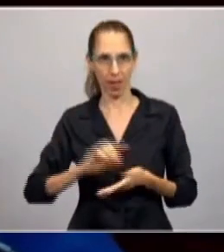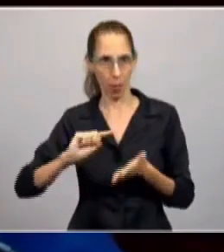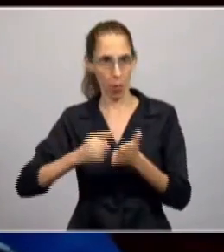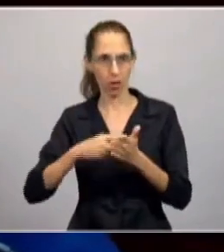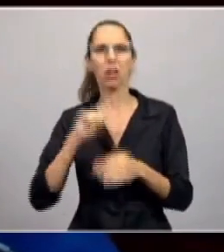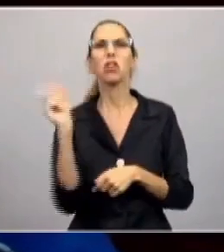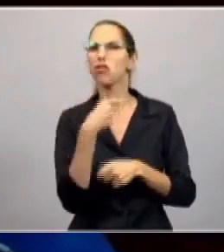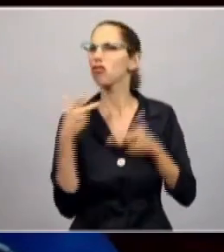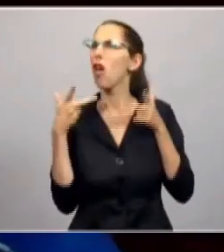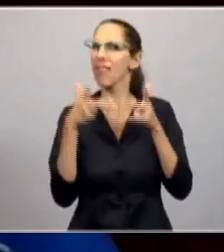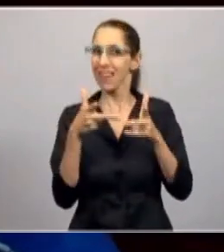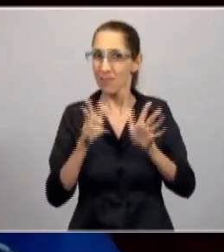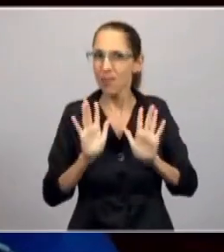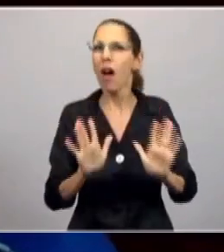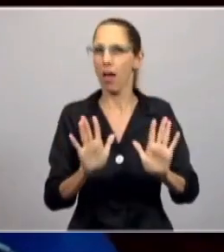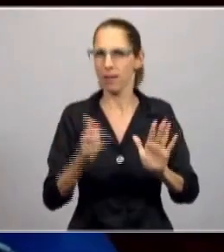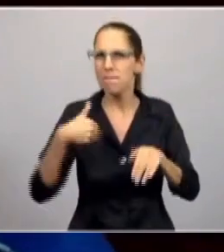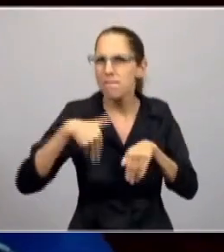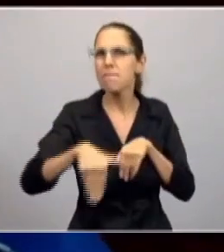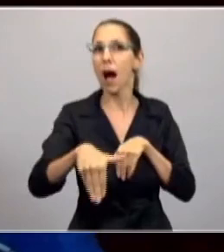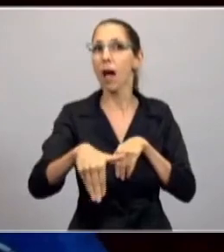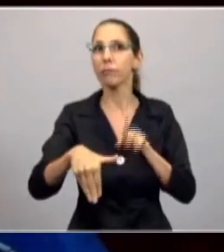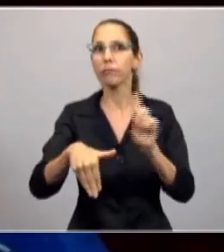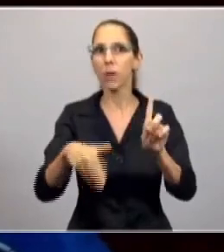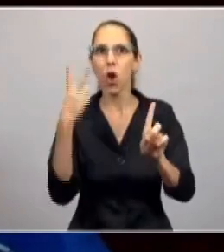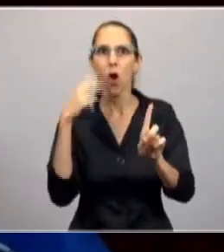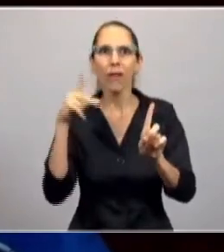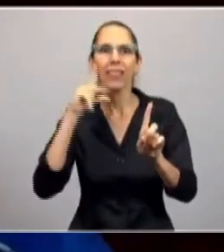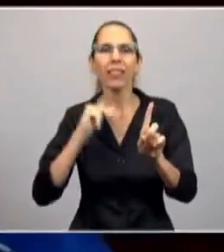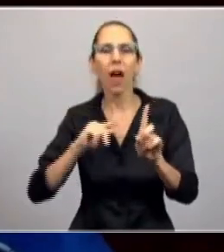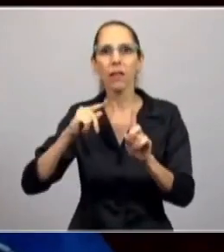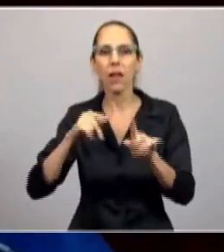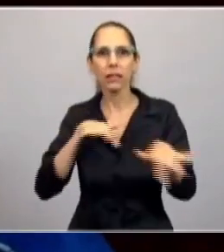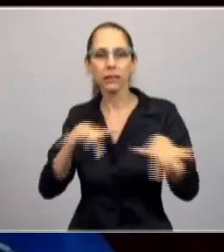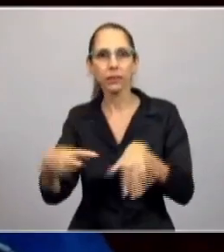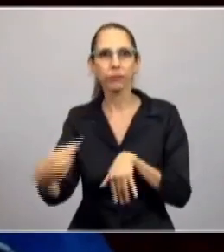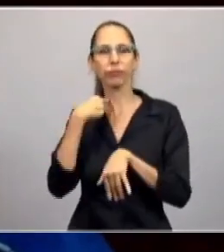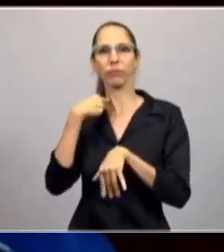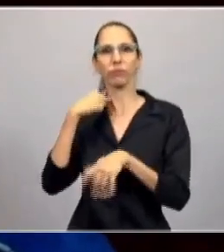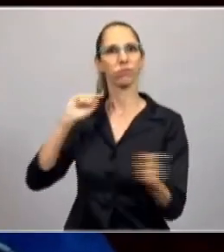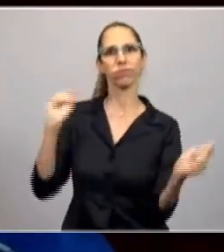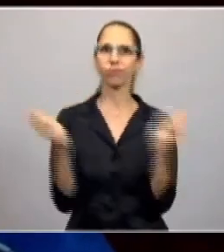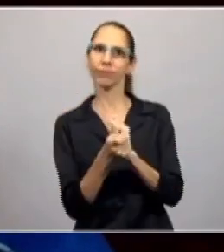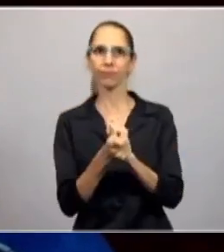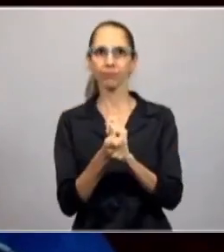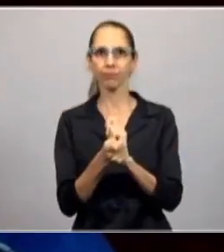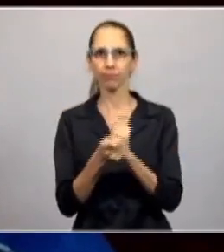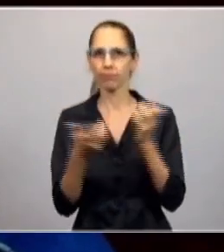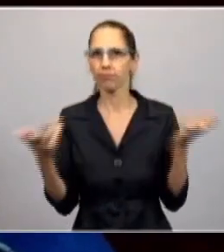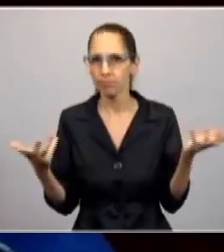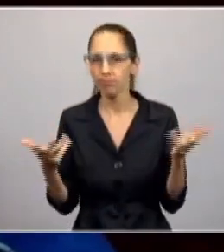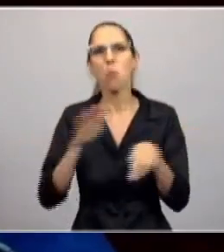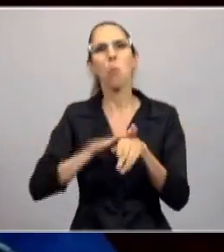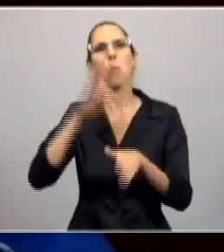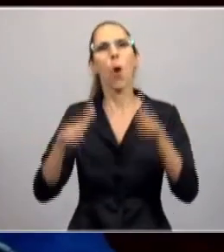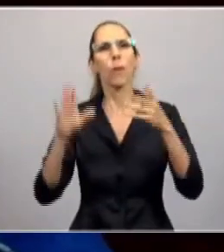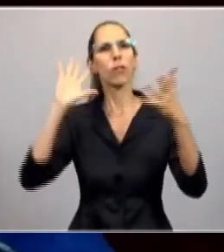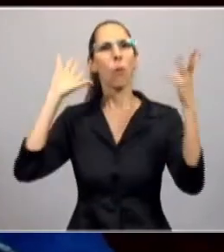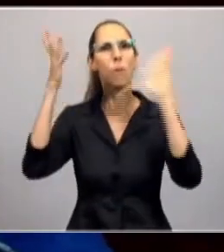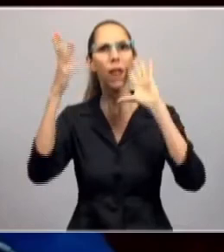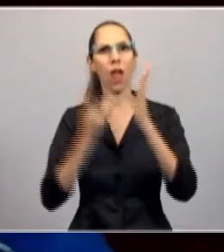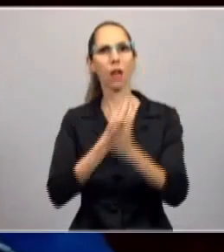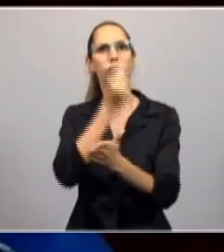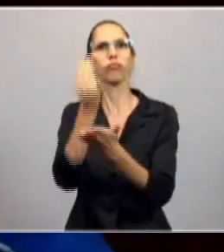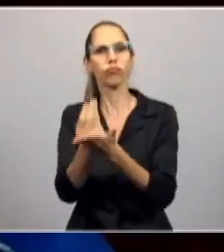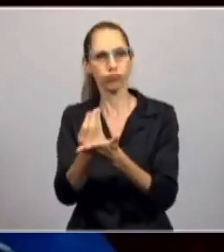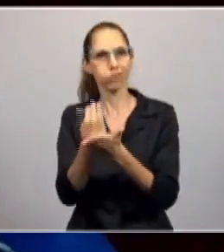comprometimos, pero en menos de 90 días la situación cambió drásticamente. Si bien cuando asumió Milei había inflación